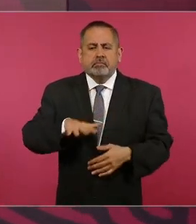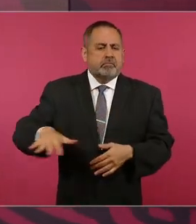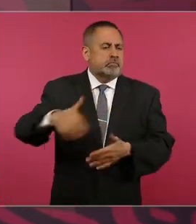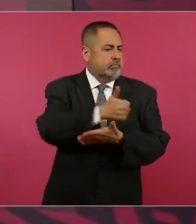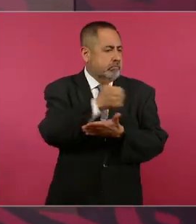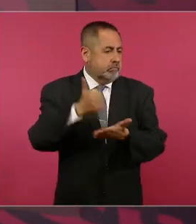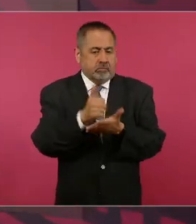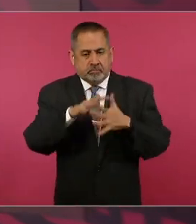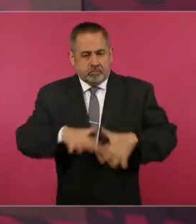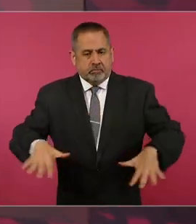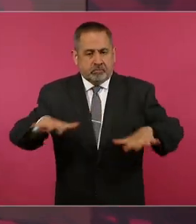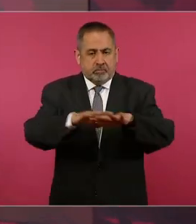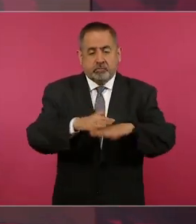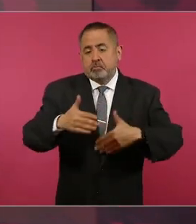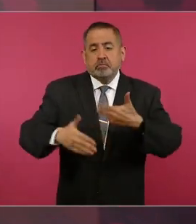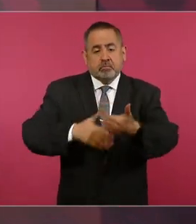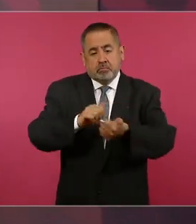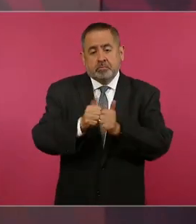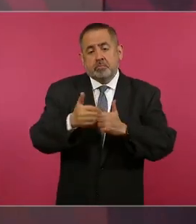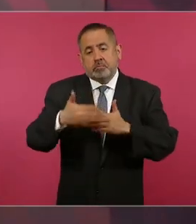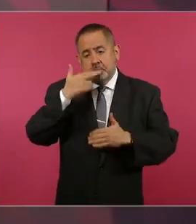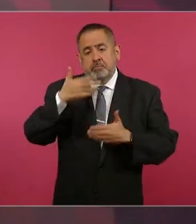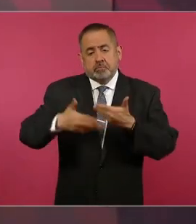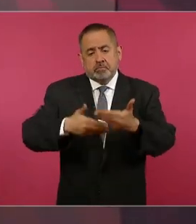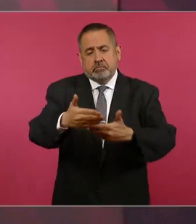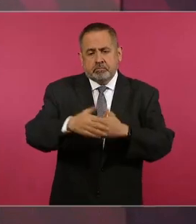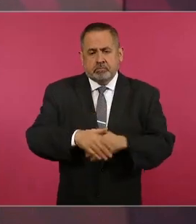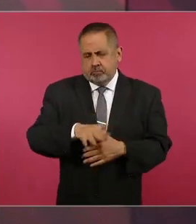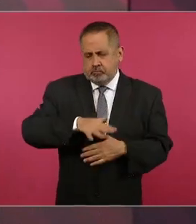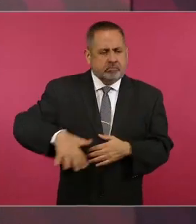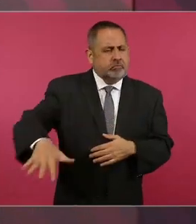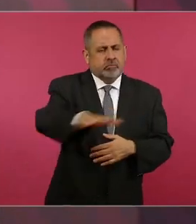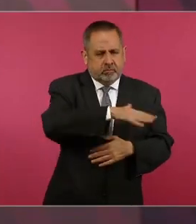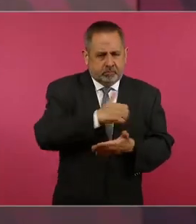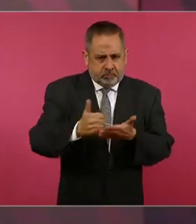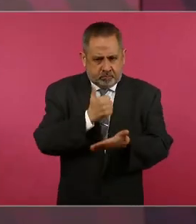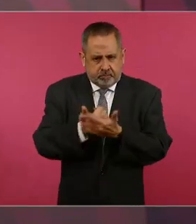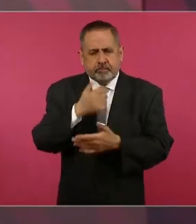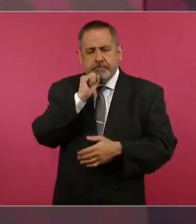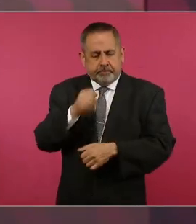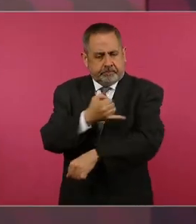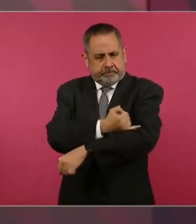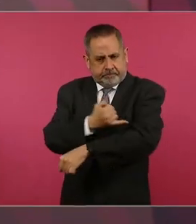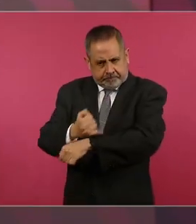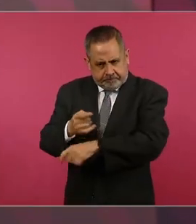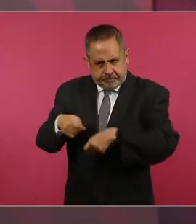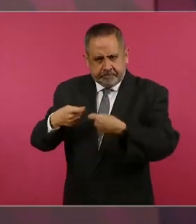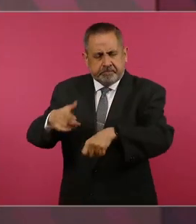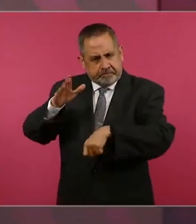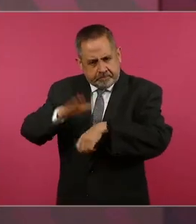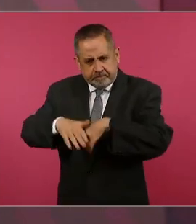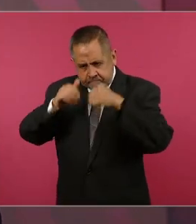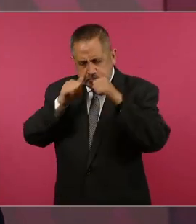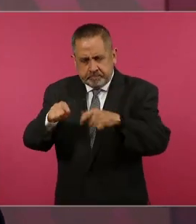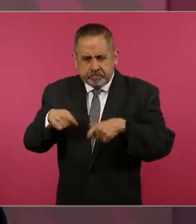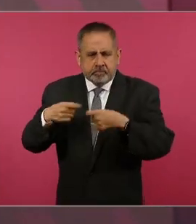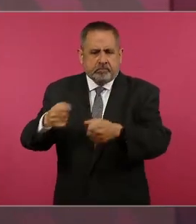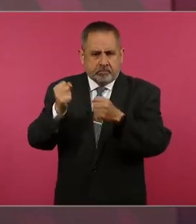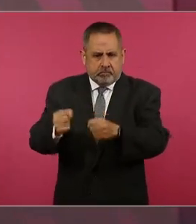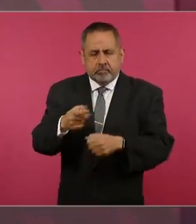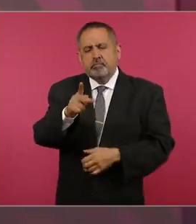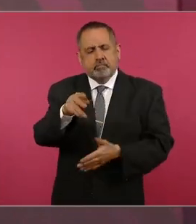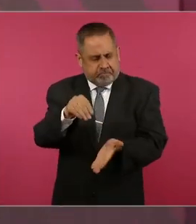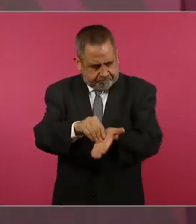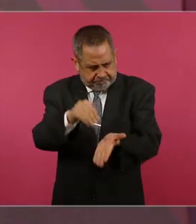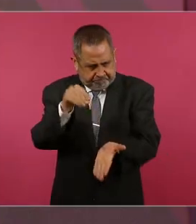se ha avanzado bastante en toda la ciudad y en Iztapalapa garantizando la seguridad pero